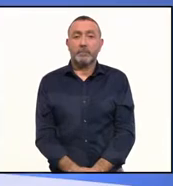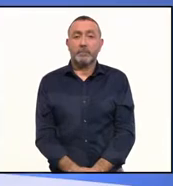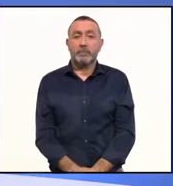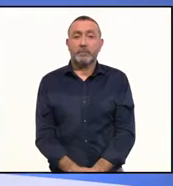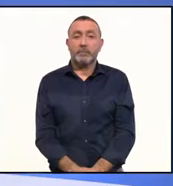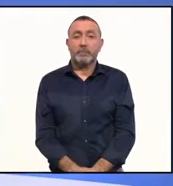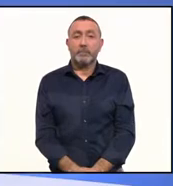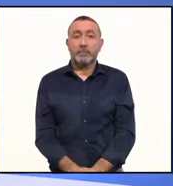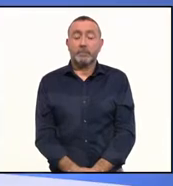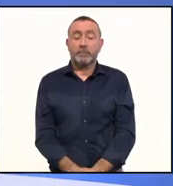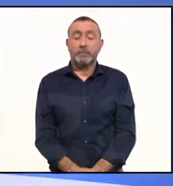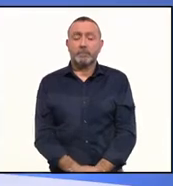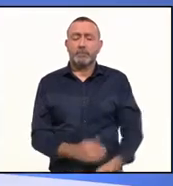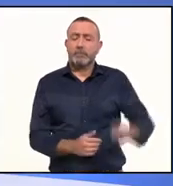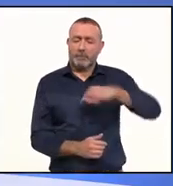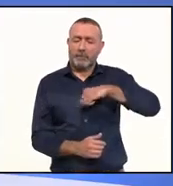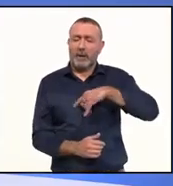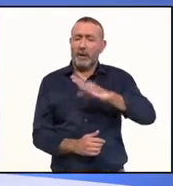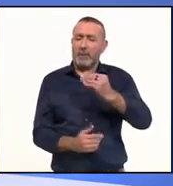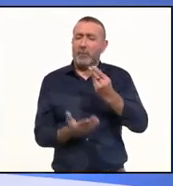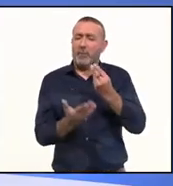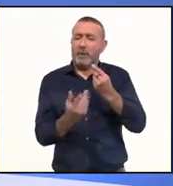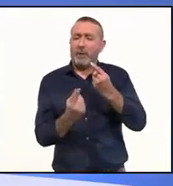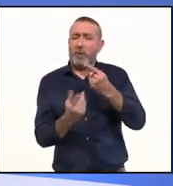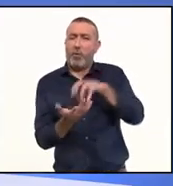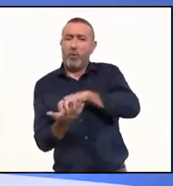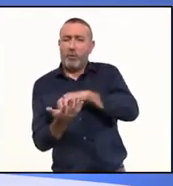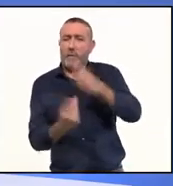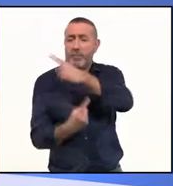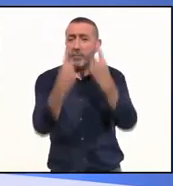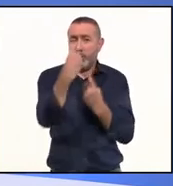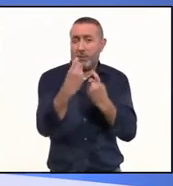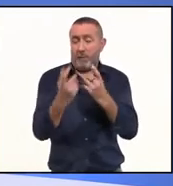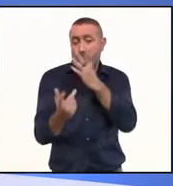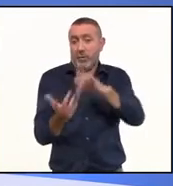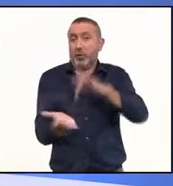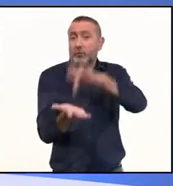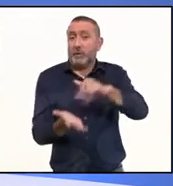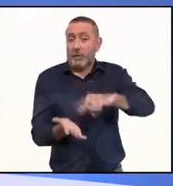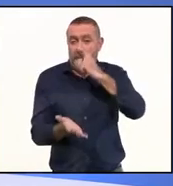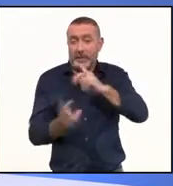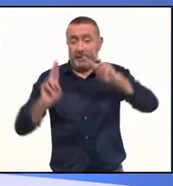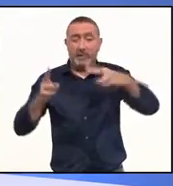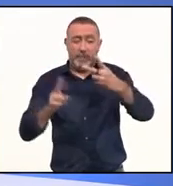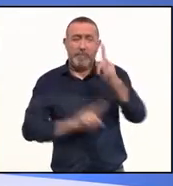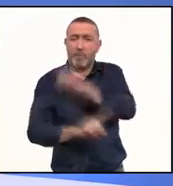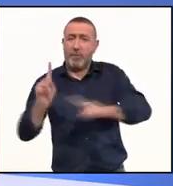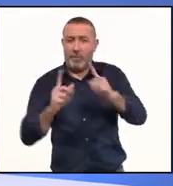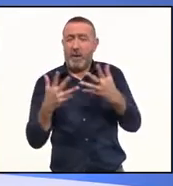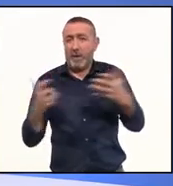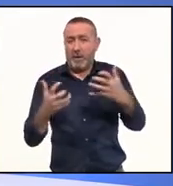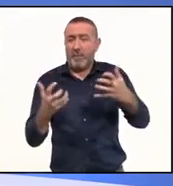y es que nos asaltan muchas cuestiones un año más sobre esta lacra hemos tenido un montón